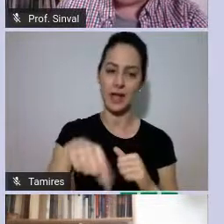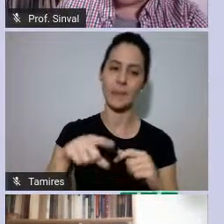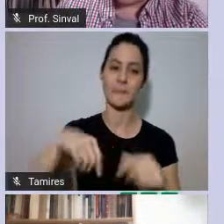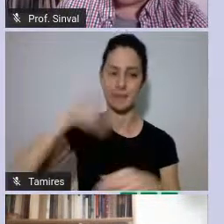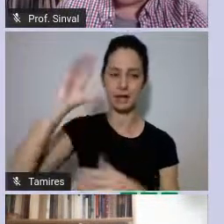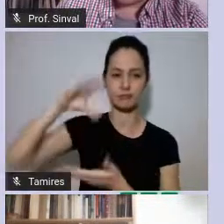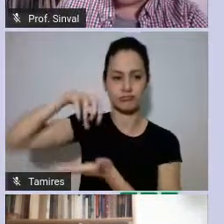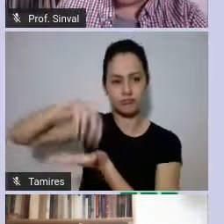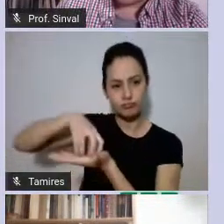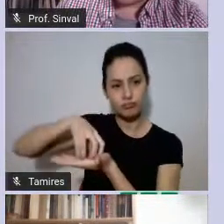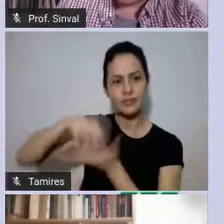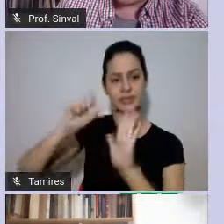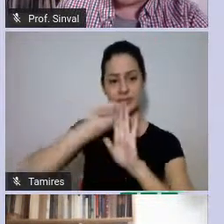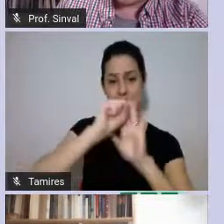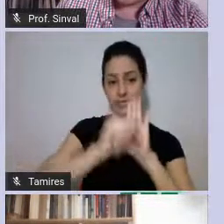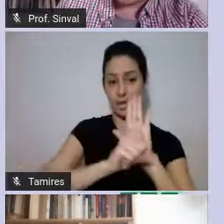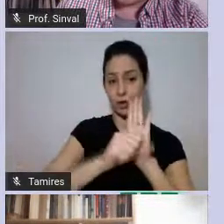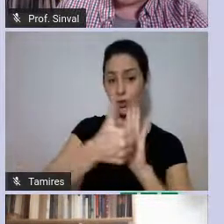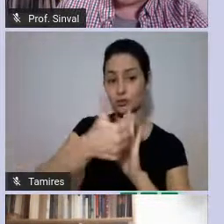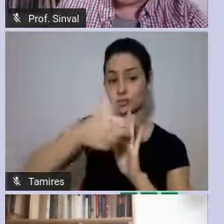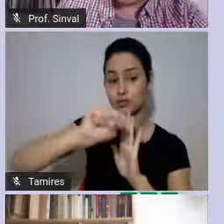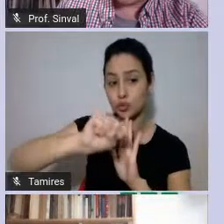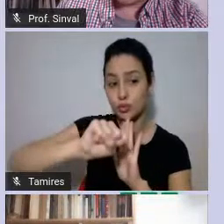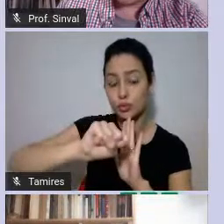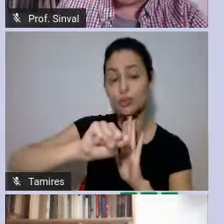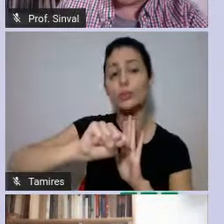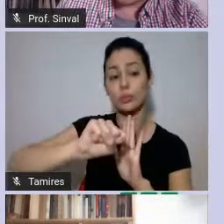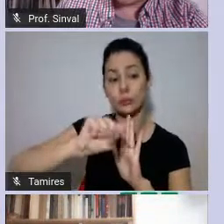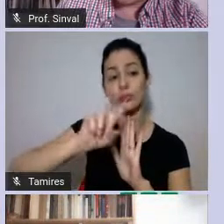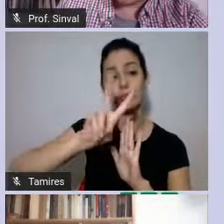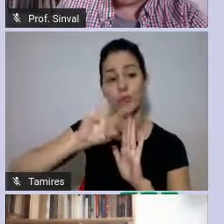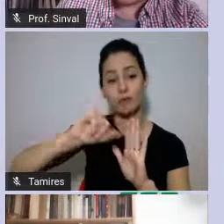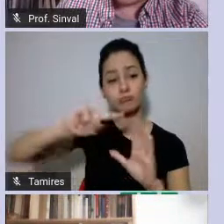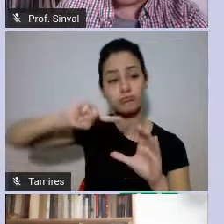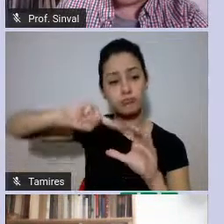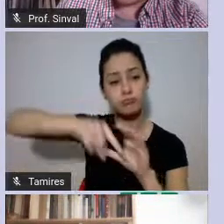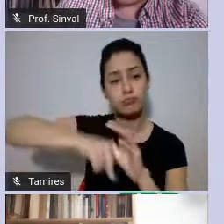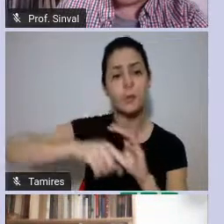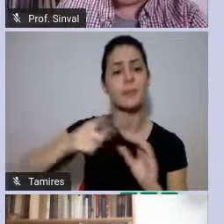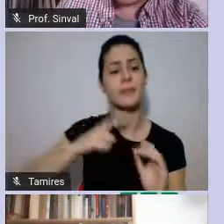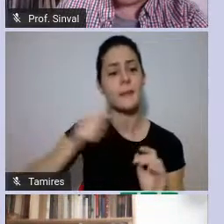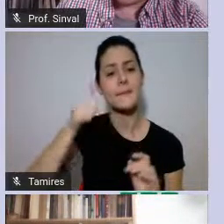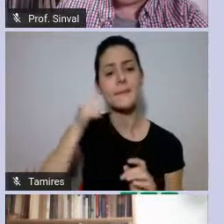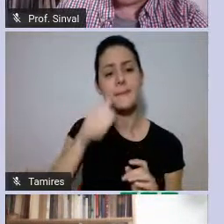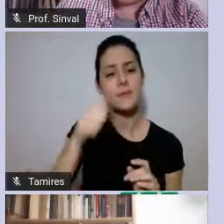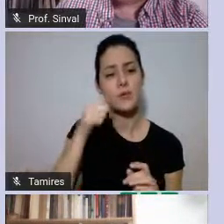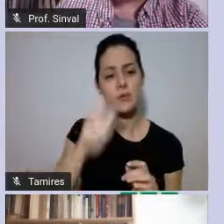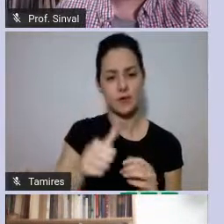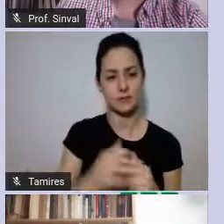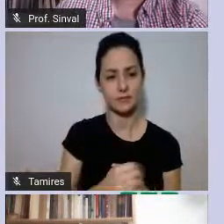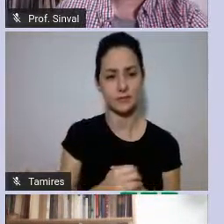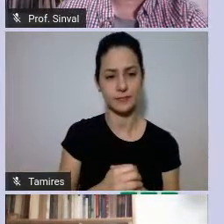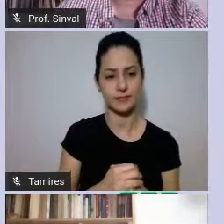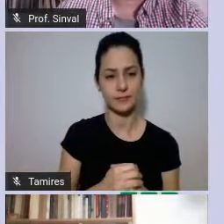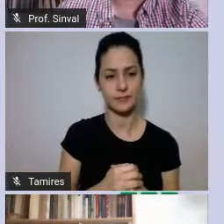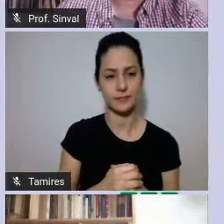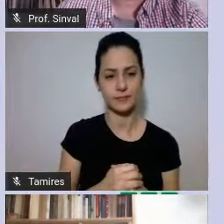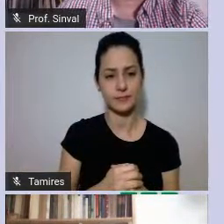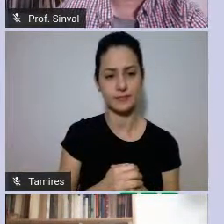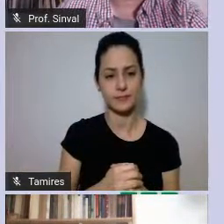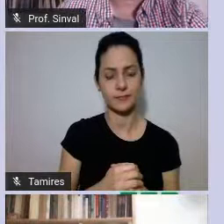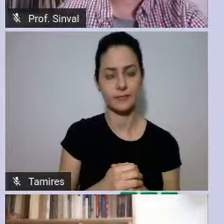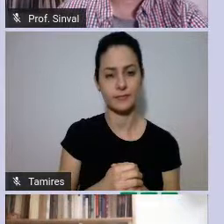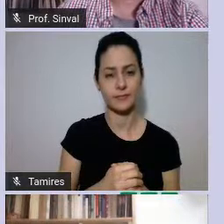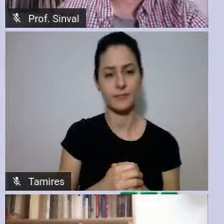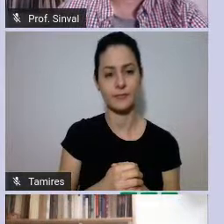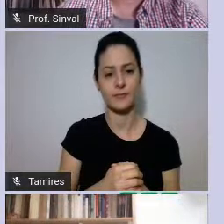el siglo XVIII, se van a profundizar y las mujeres van a estar quedando de alguna manera un